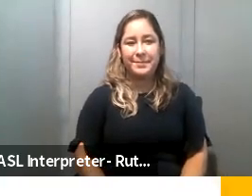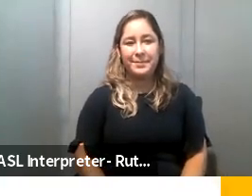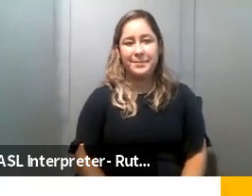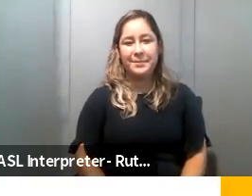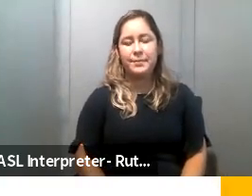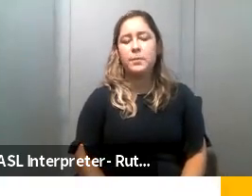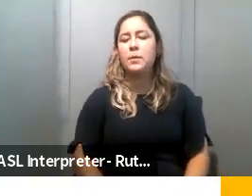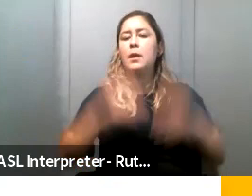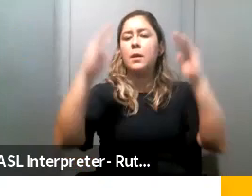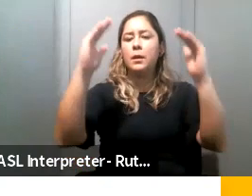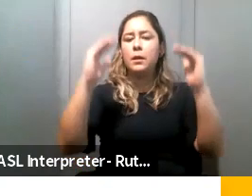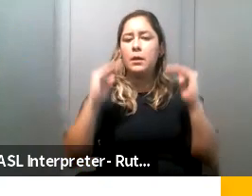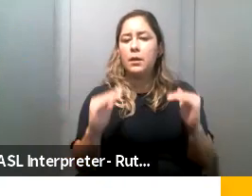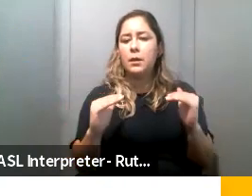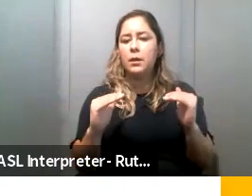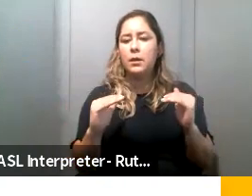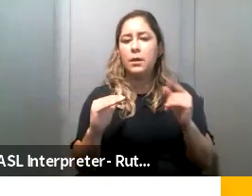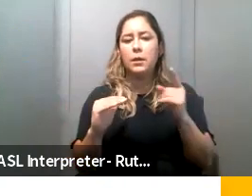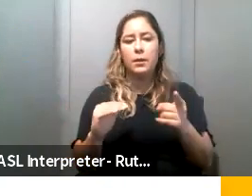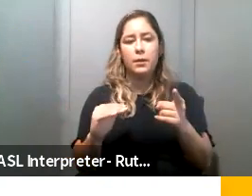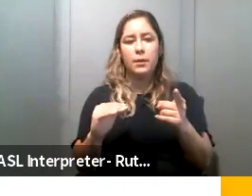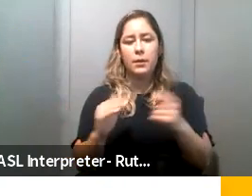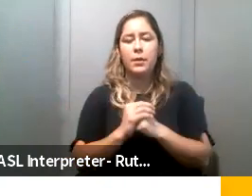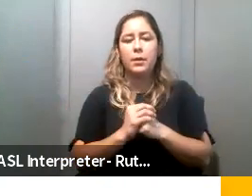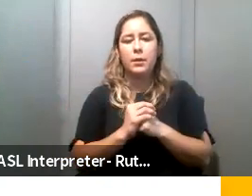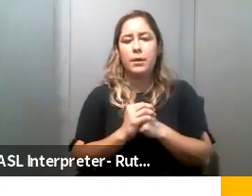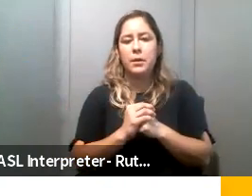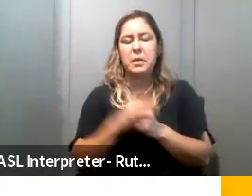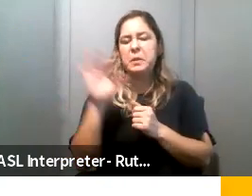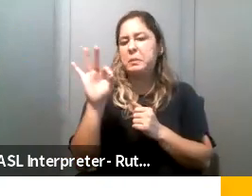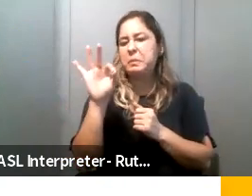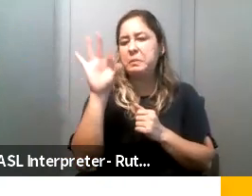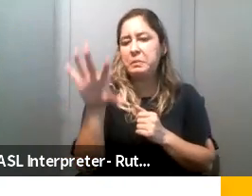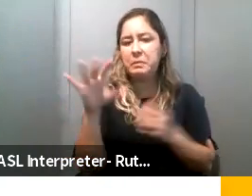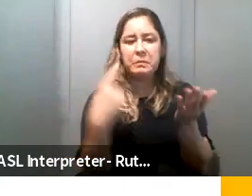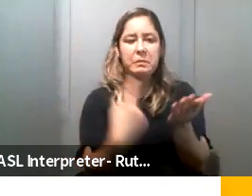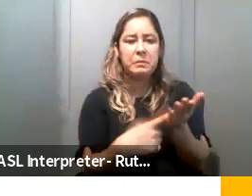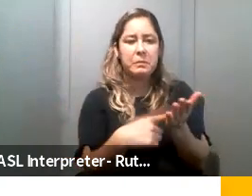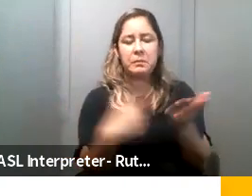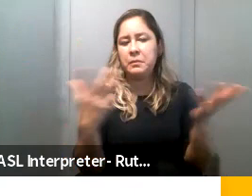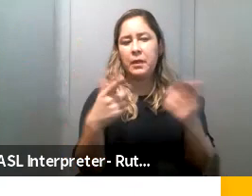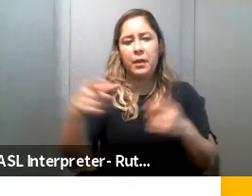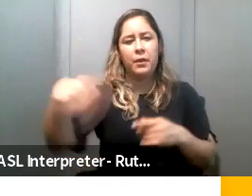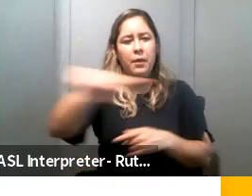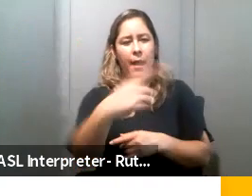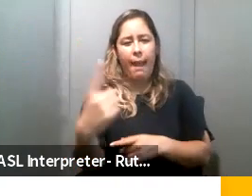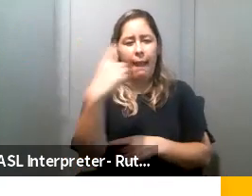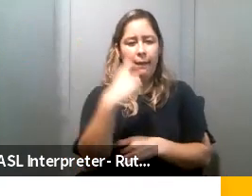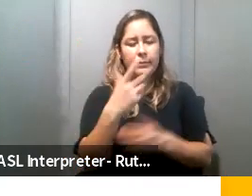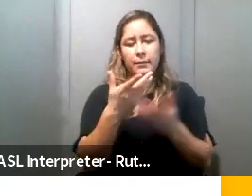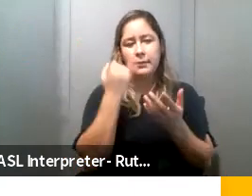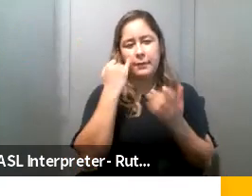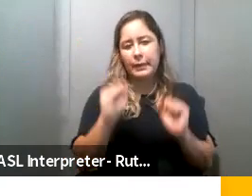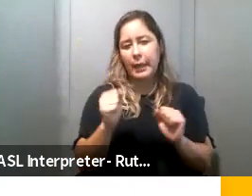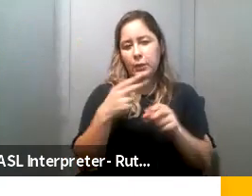Ok, y luego les voy a dejar con un poquito sobre, me preguntaron si podía presentar un